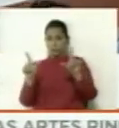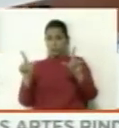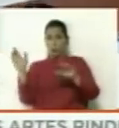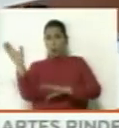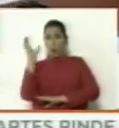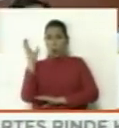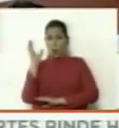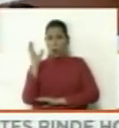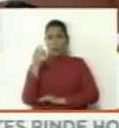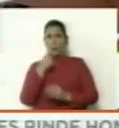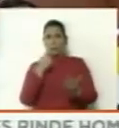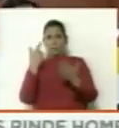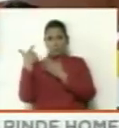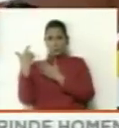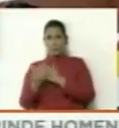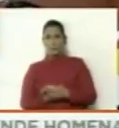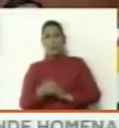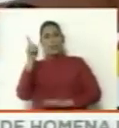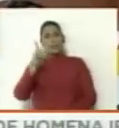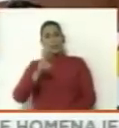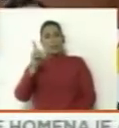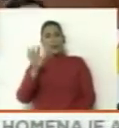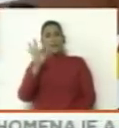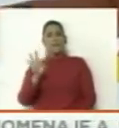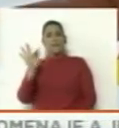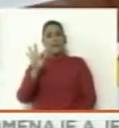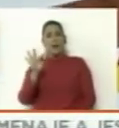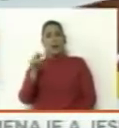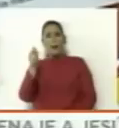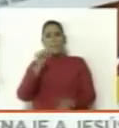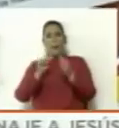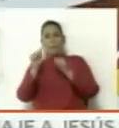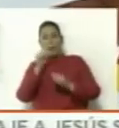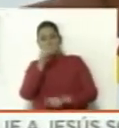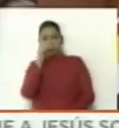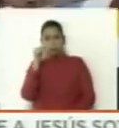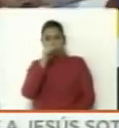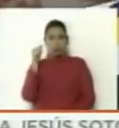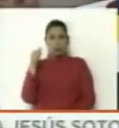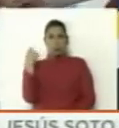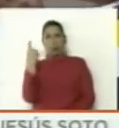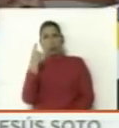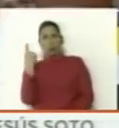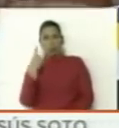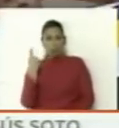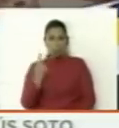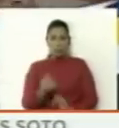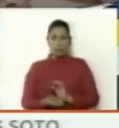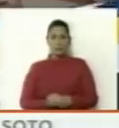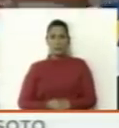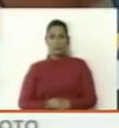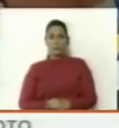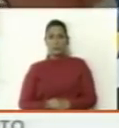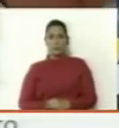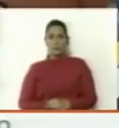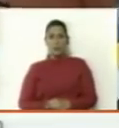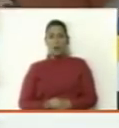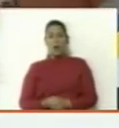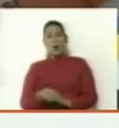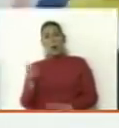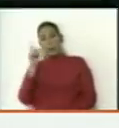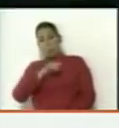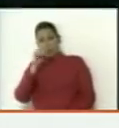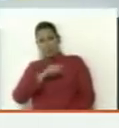esta nota. Diputado Freddy Superlano es envenenado con burundanga en Cúcuta. La juerga con prostitutas del diputado opositor